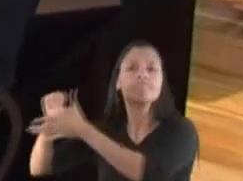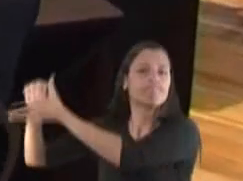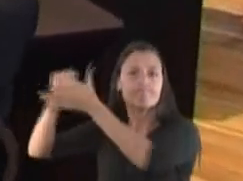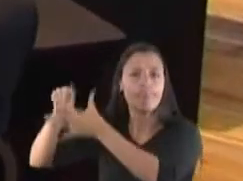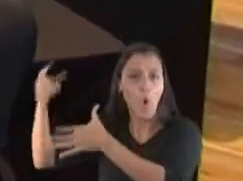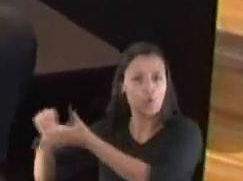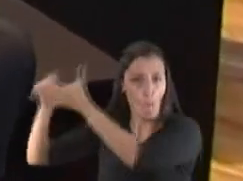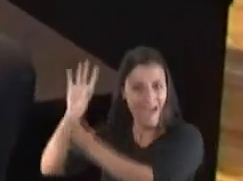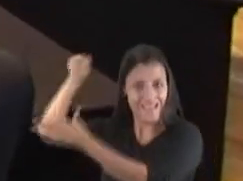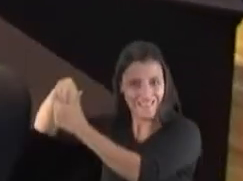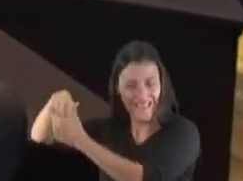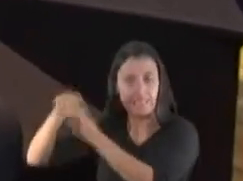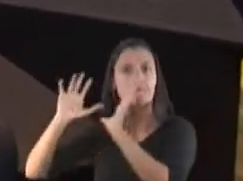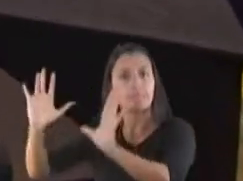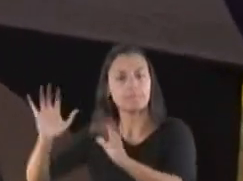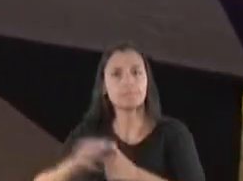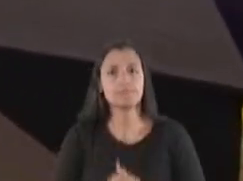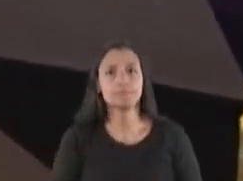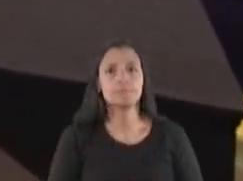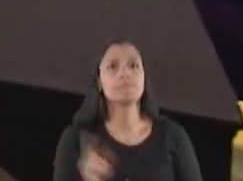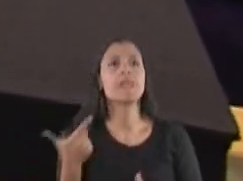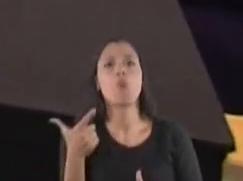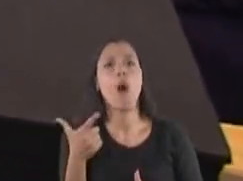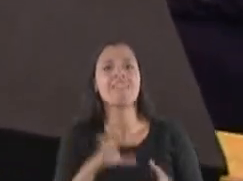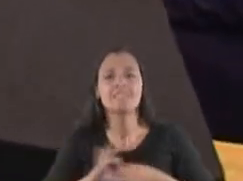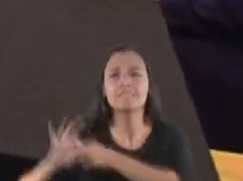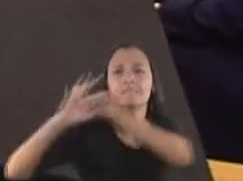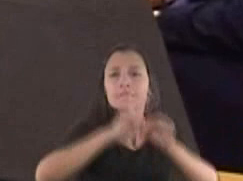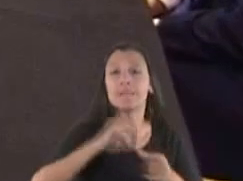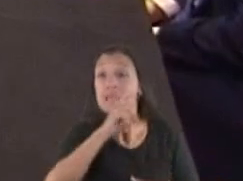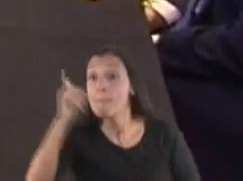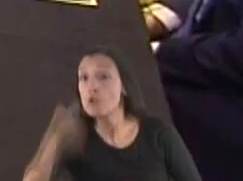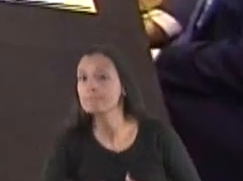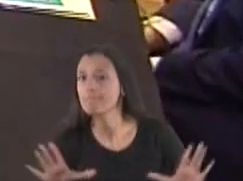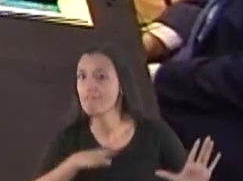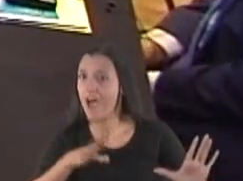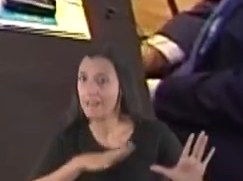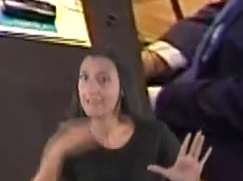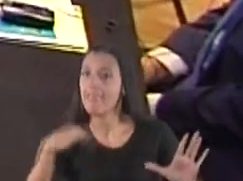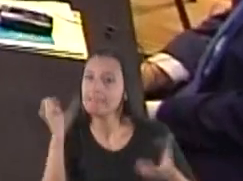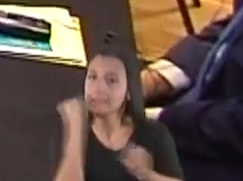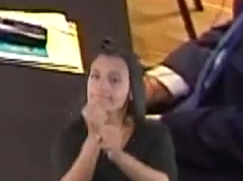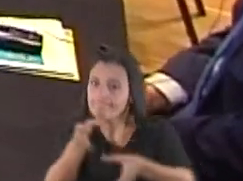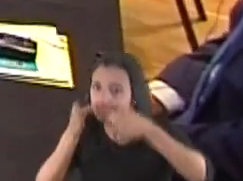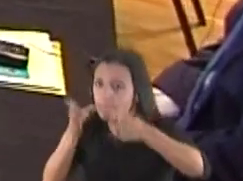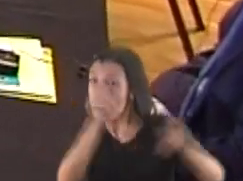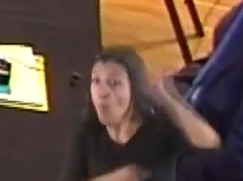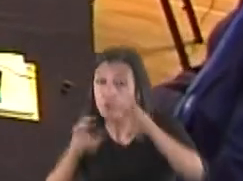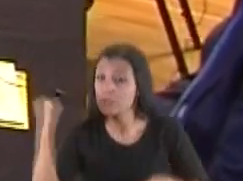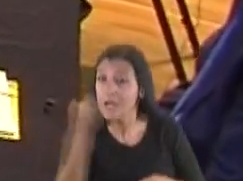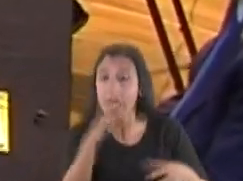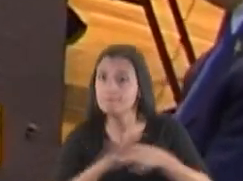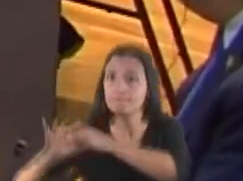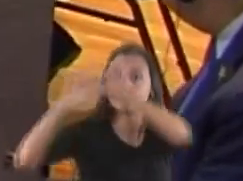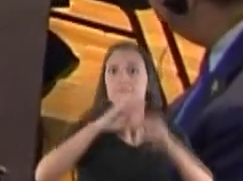regionales. No hemos logrado una unidad absoluta y deberíamos trabajar para lograrla. ¿Por